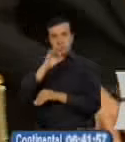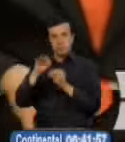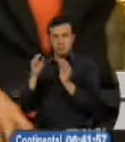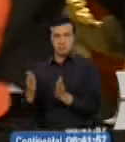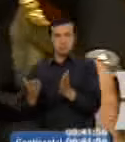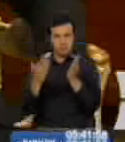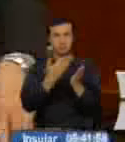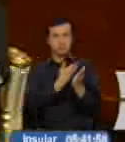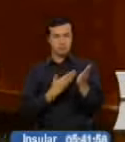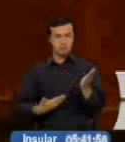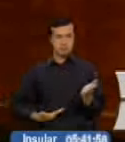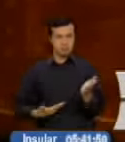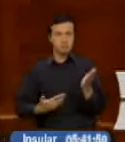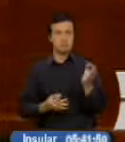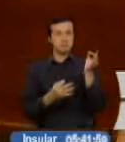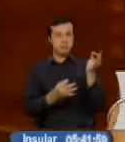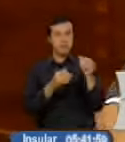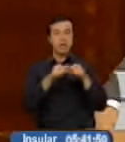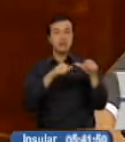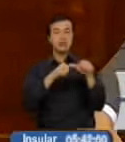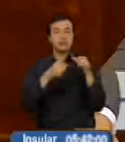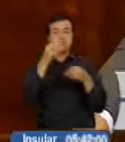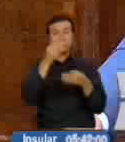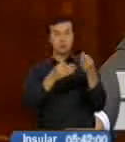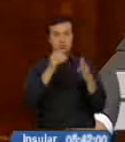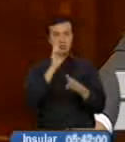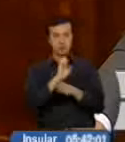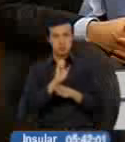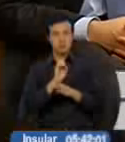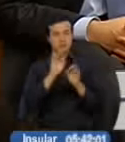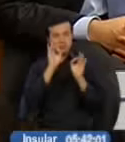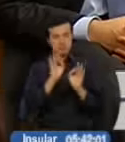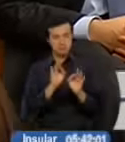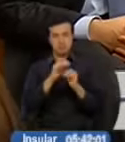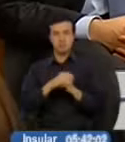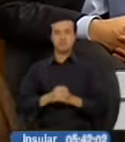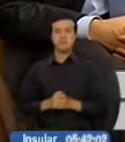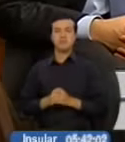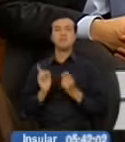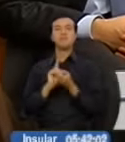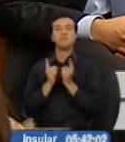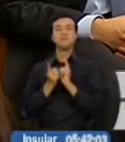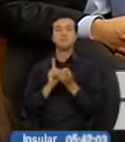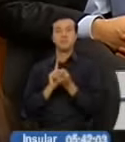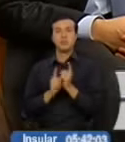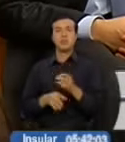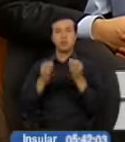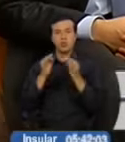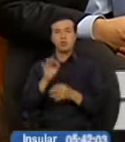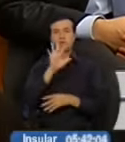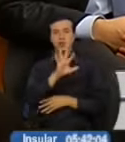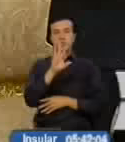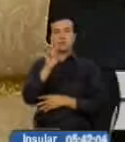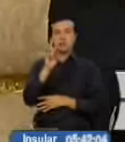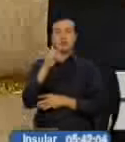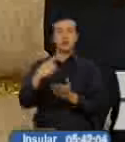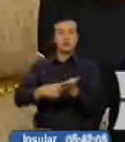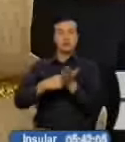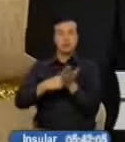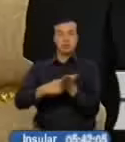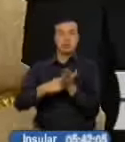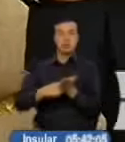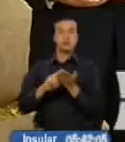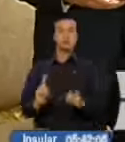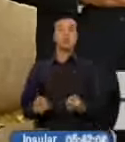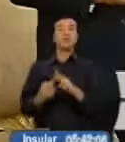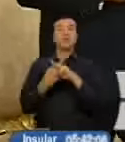jefe de Estado como símbolo de la Administración de la Justicia en Ecuador. Este encuentro se realizó en la 56ª reunión extraordinaria que